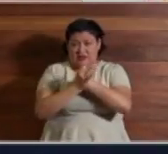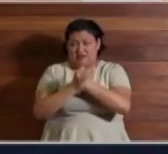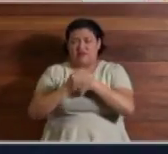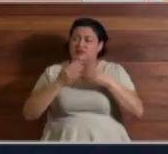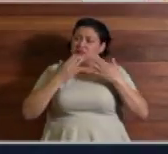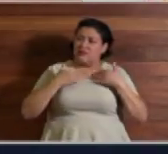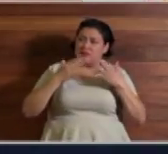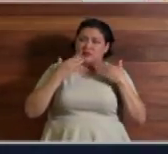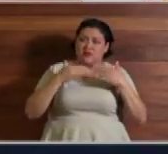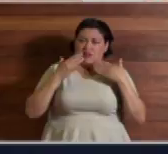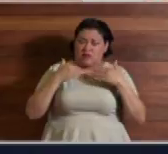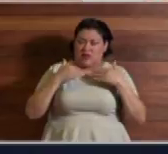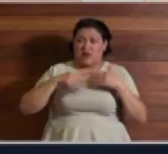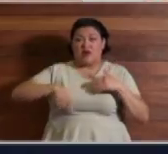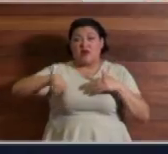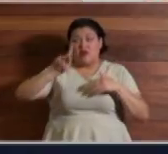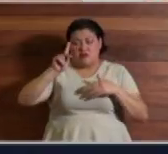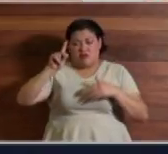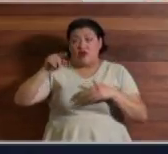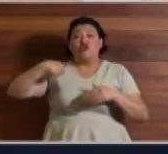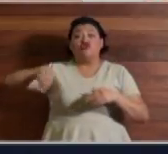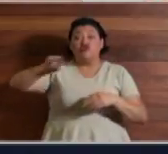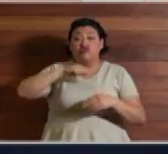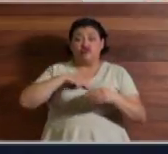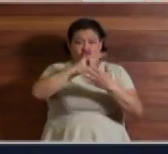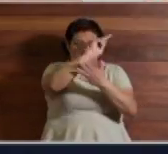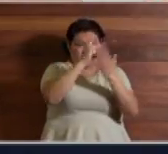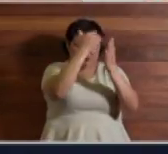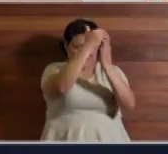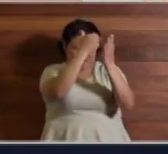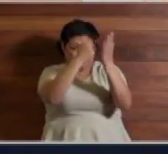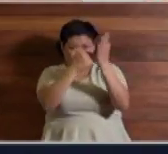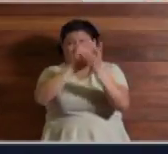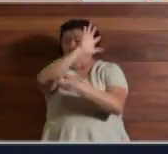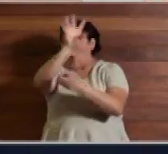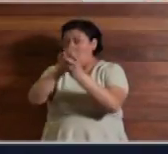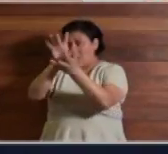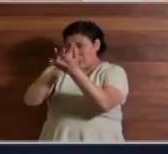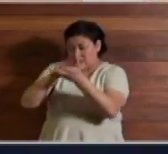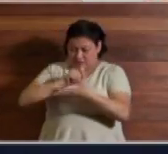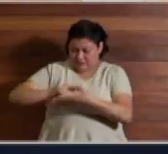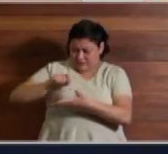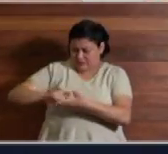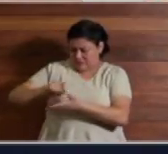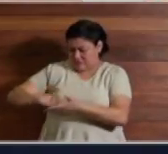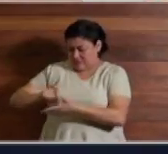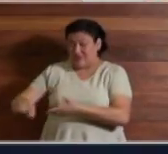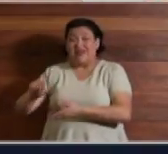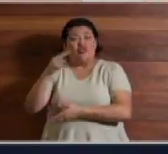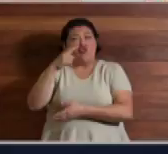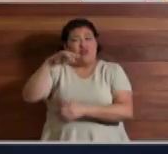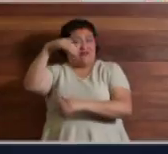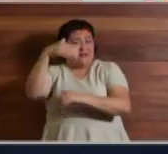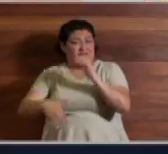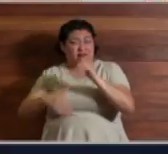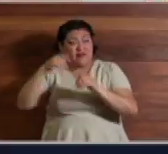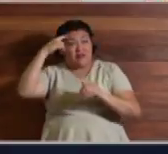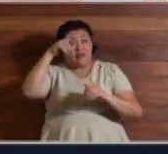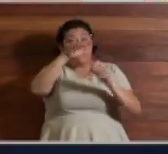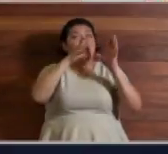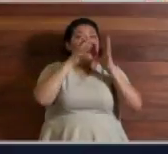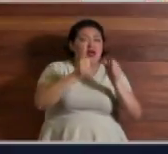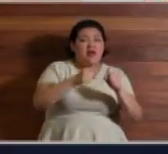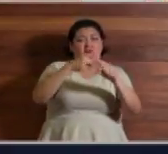a finales de noviembre tenemos que entregar un documento con la intención de presentarlo a las instancias financieras,